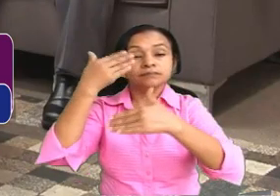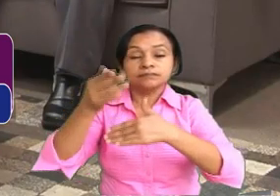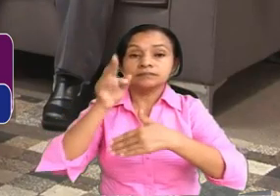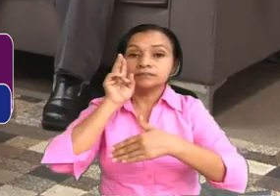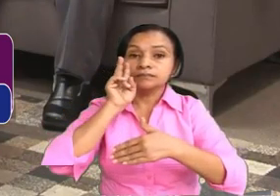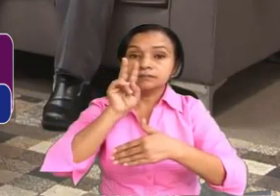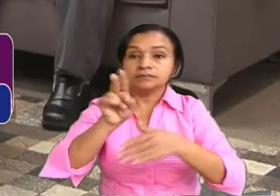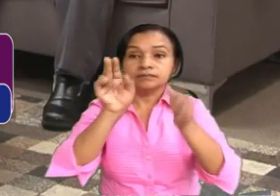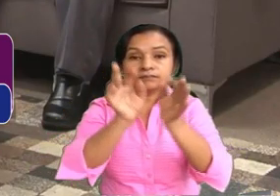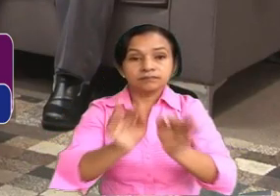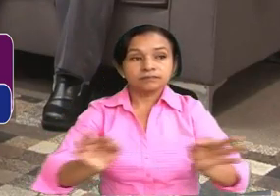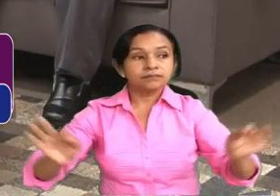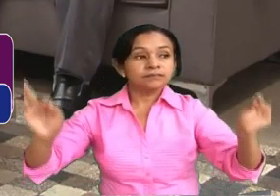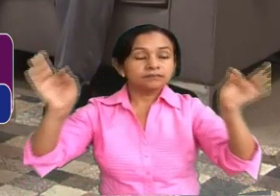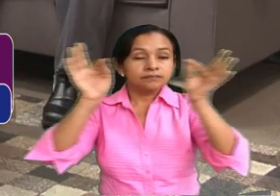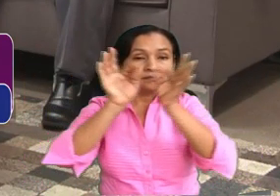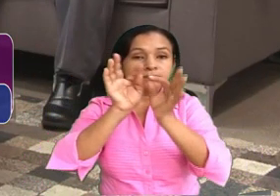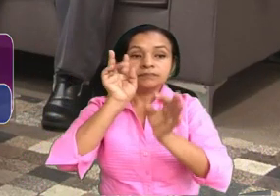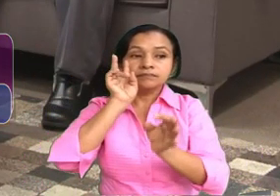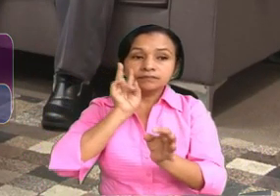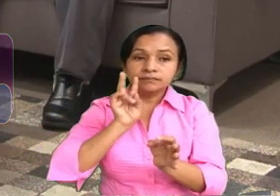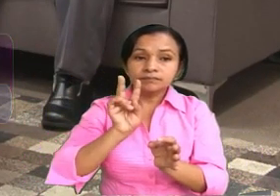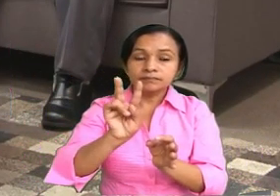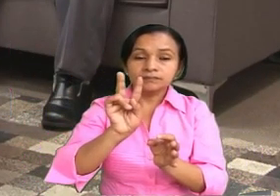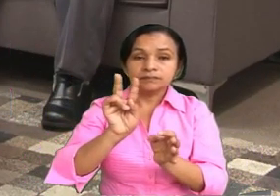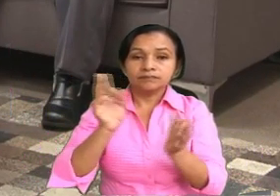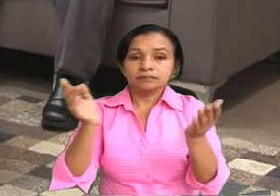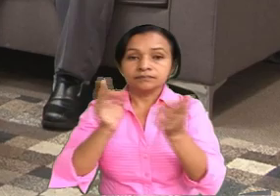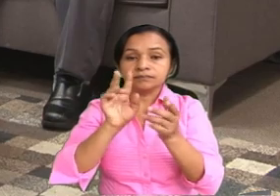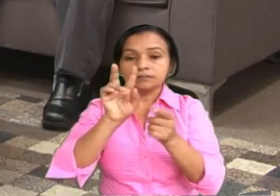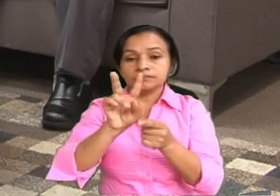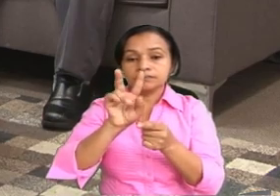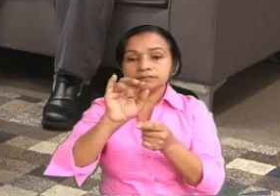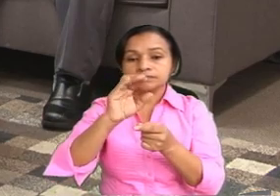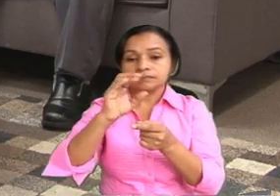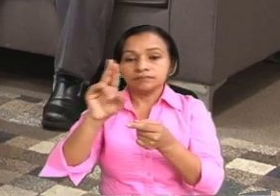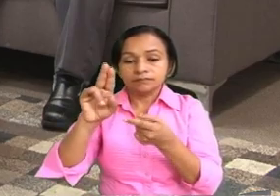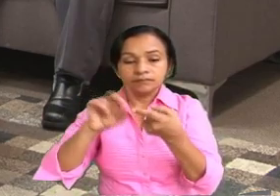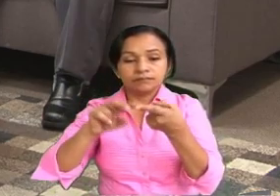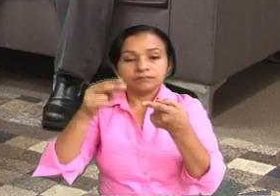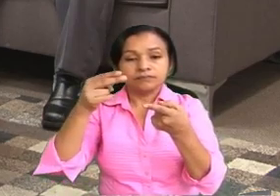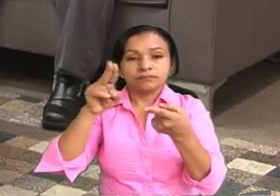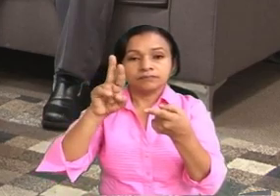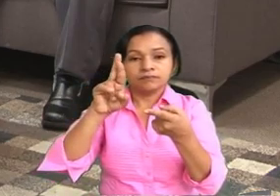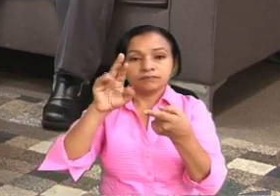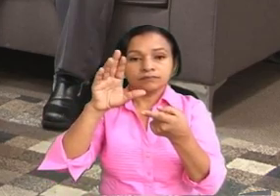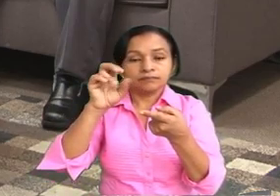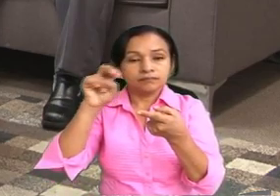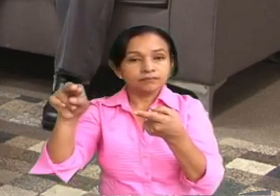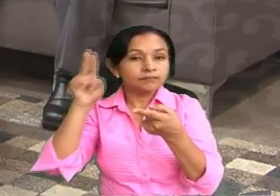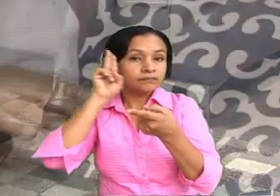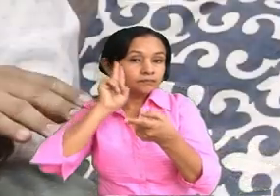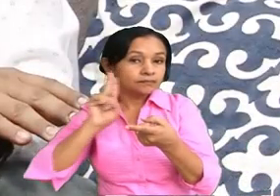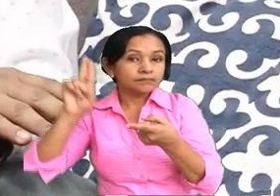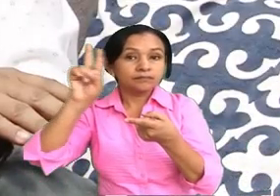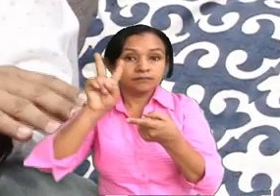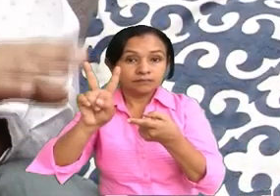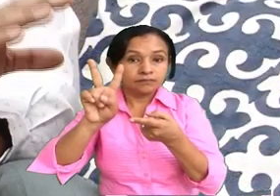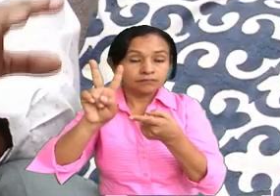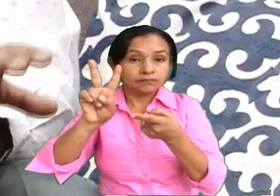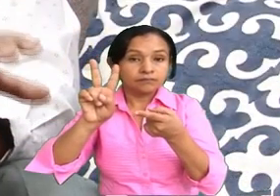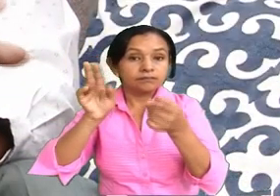y identificar, por ejemplo, en este caso, a Vicus y Huracán como dos universidades en principio